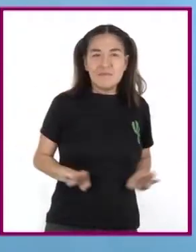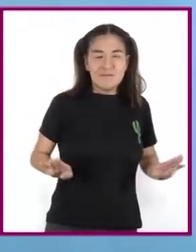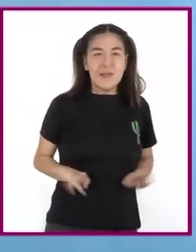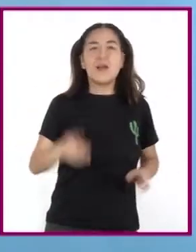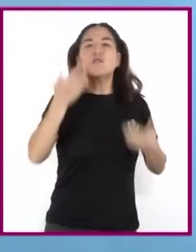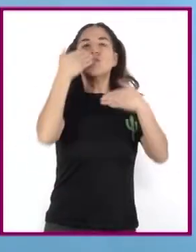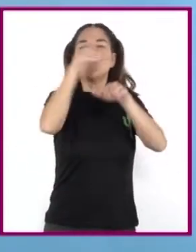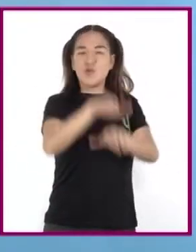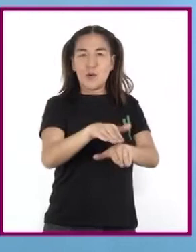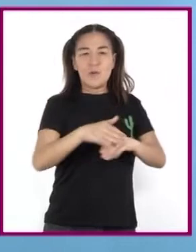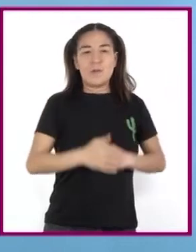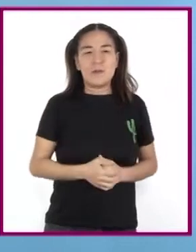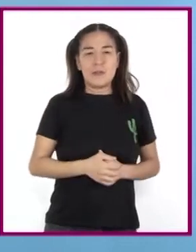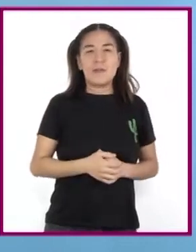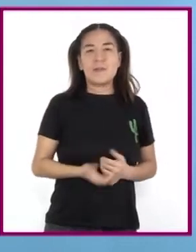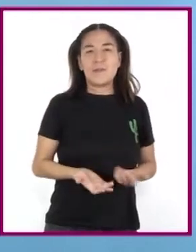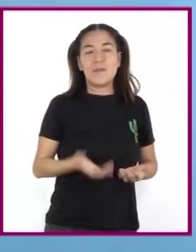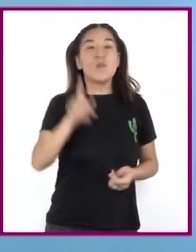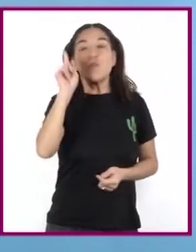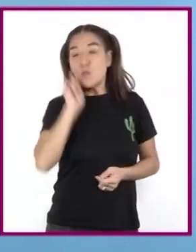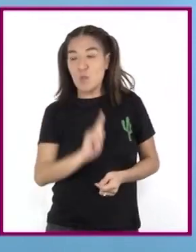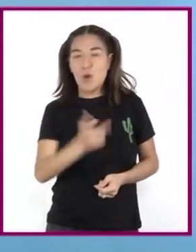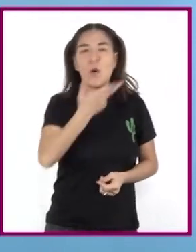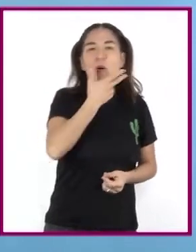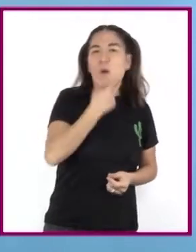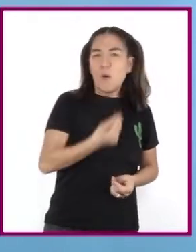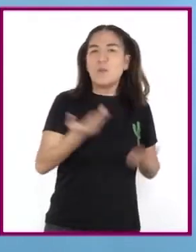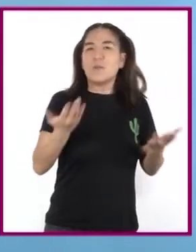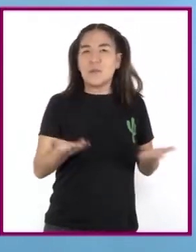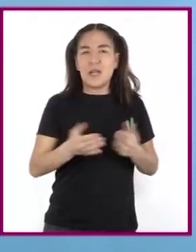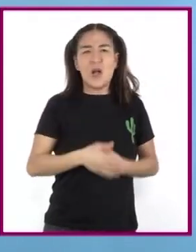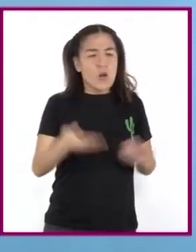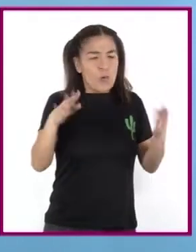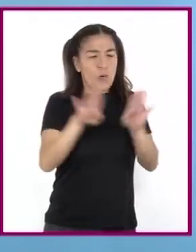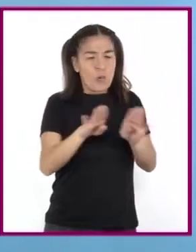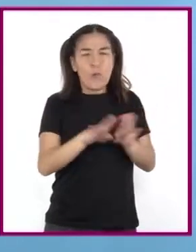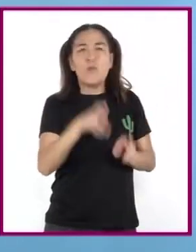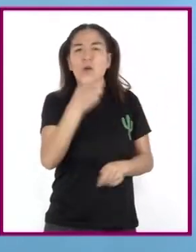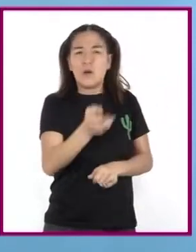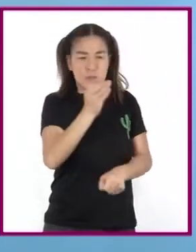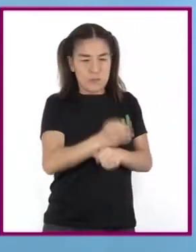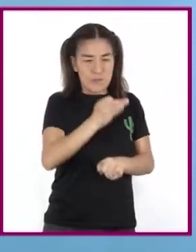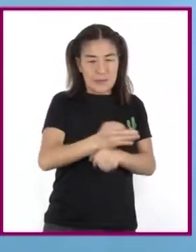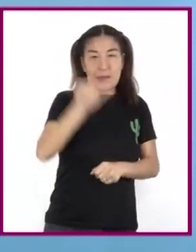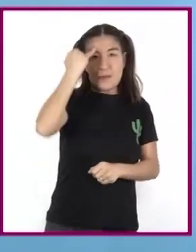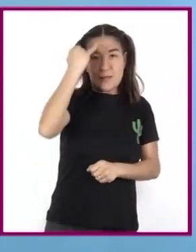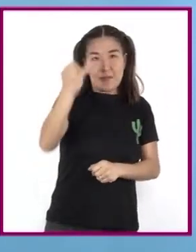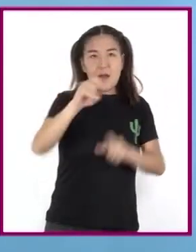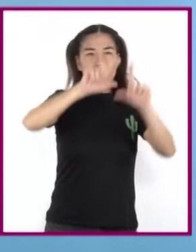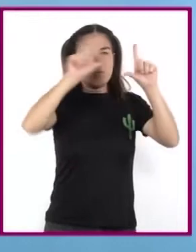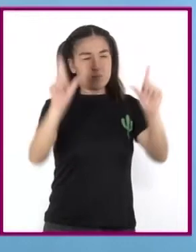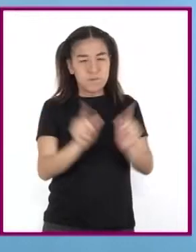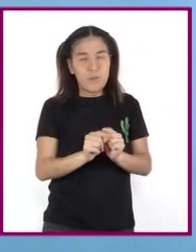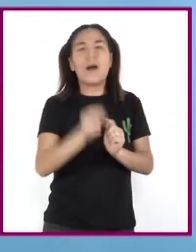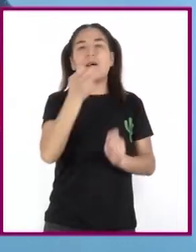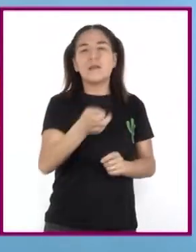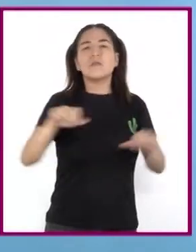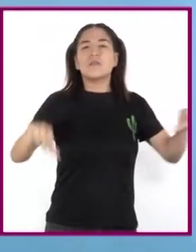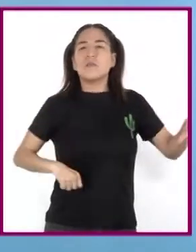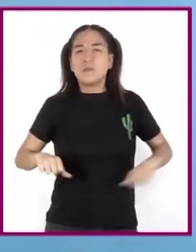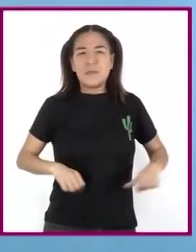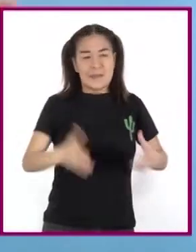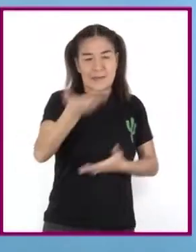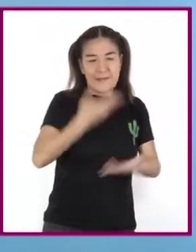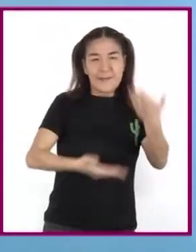tienen respecto al ser hombre o ser mujer y cómo estas ideas se concretan en las actividades o roles